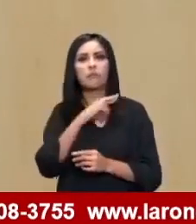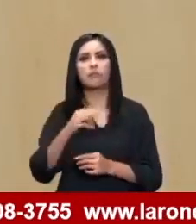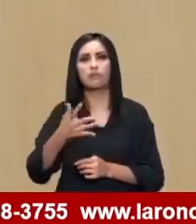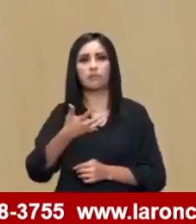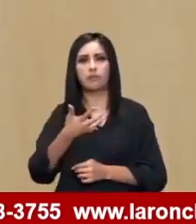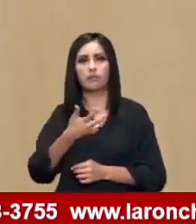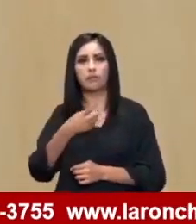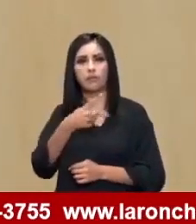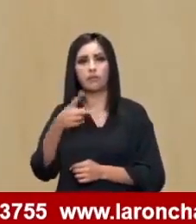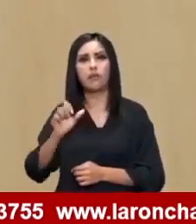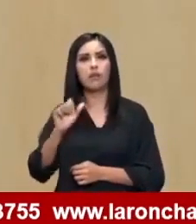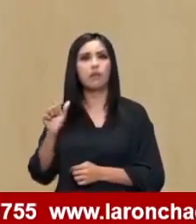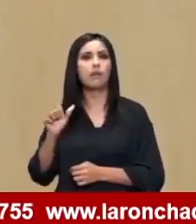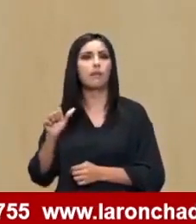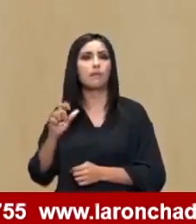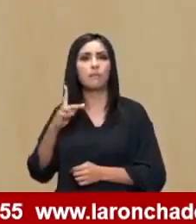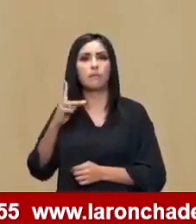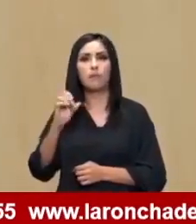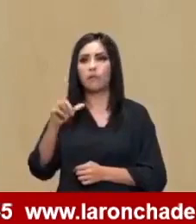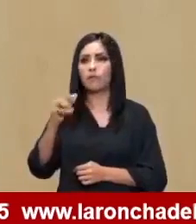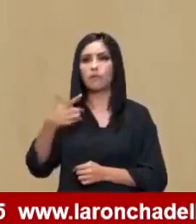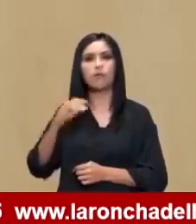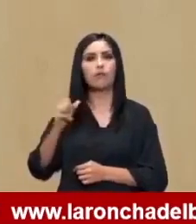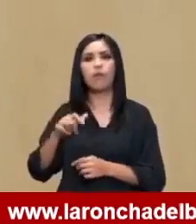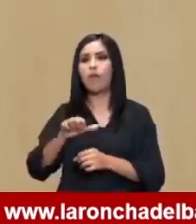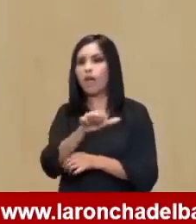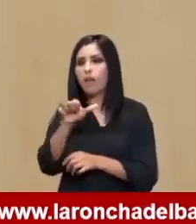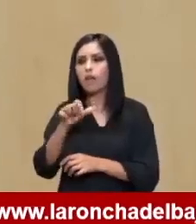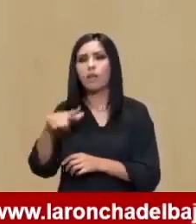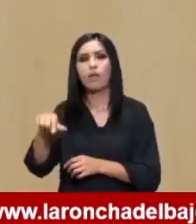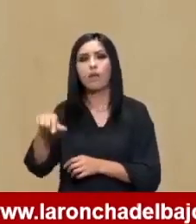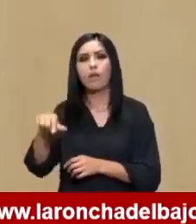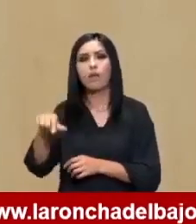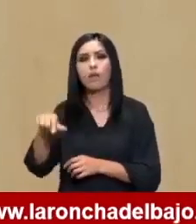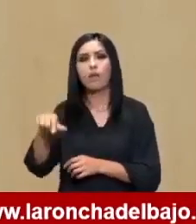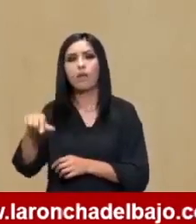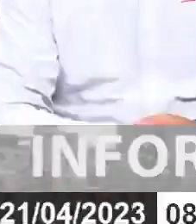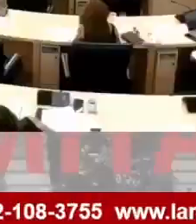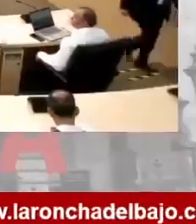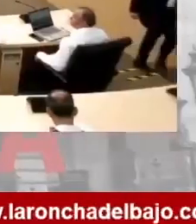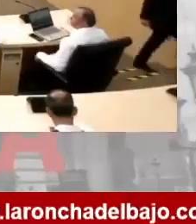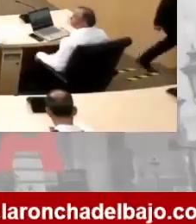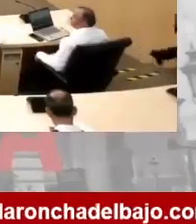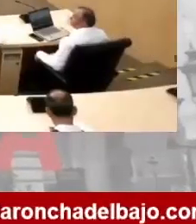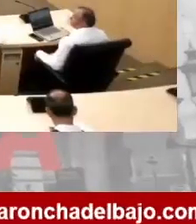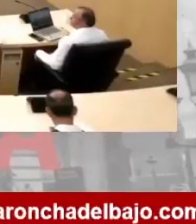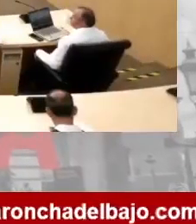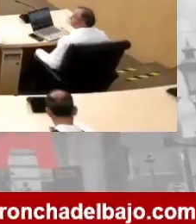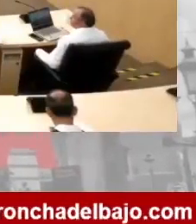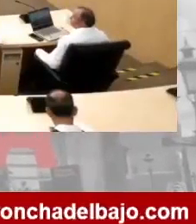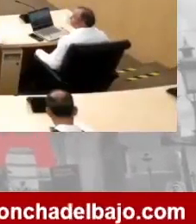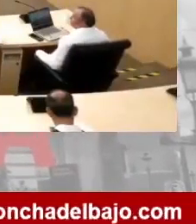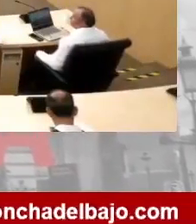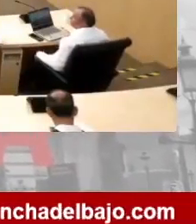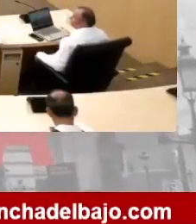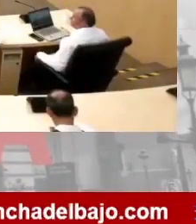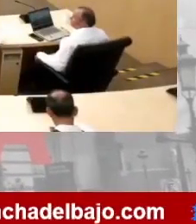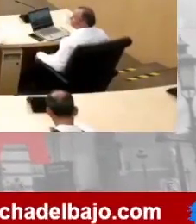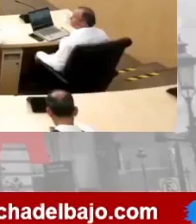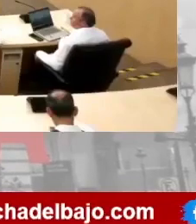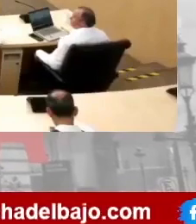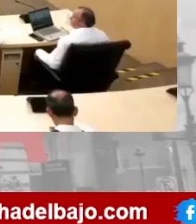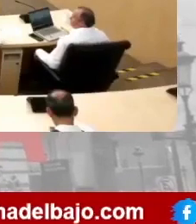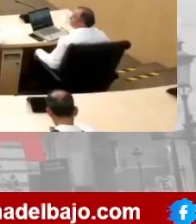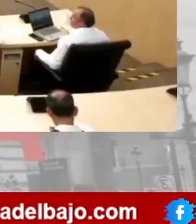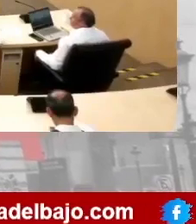pertenecen a polígonos donde hay áreas de oportunidad Murillo Chávez Se refirió